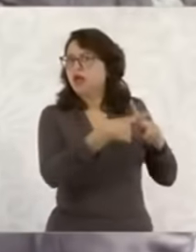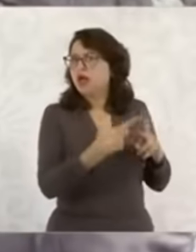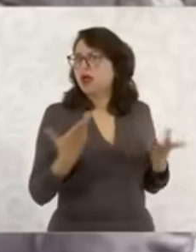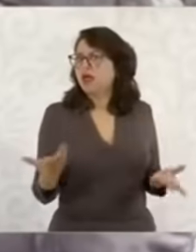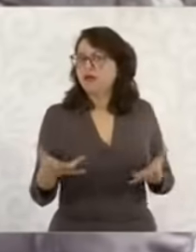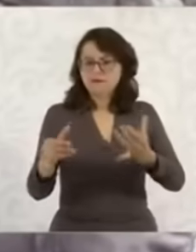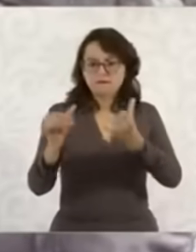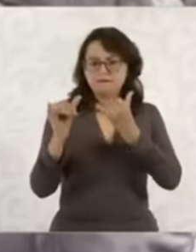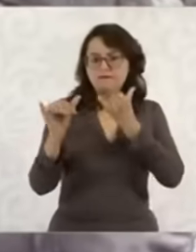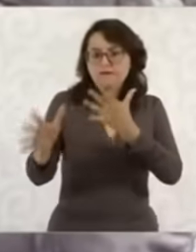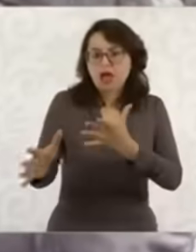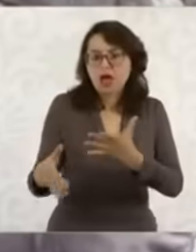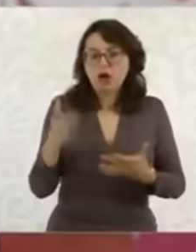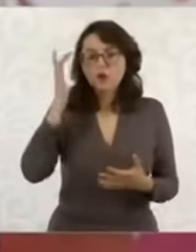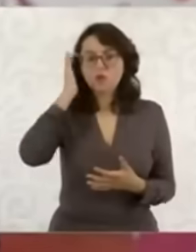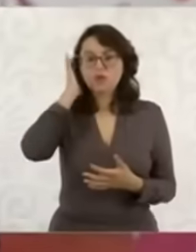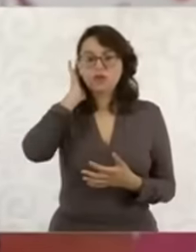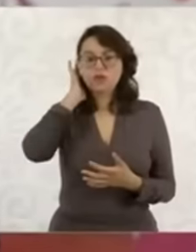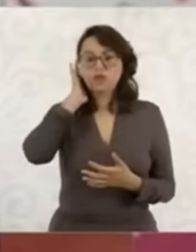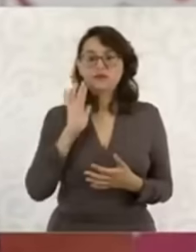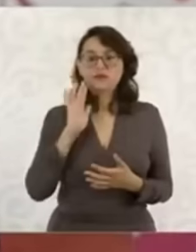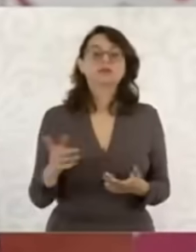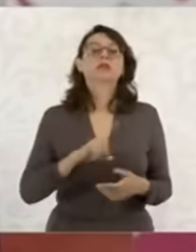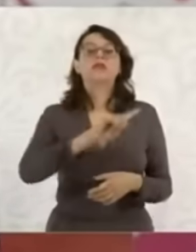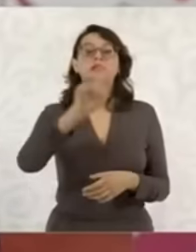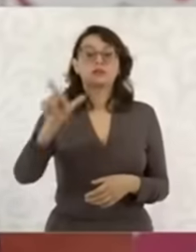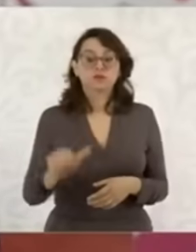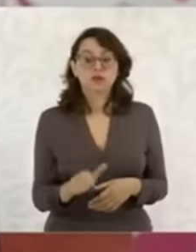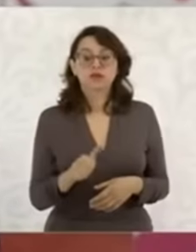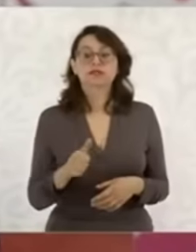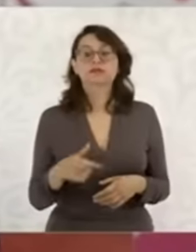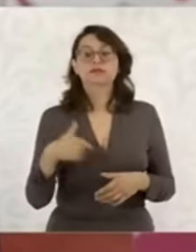Viene unos días después el llamado conteo distrital